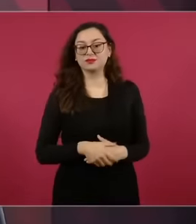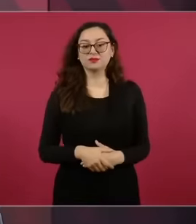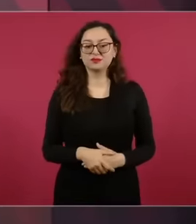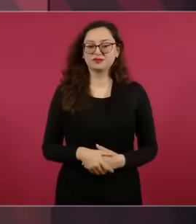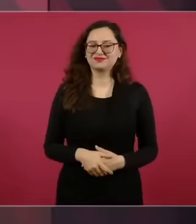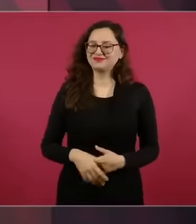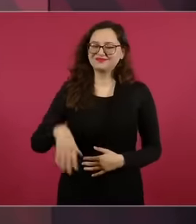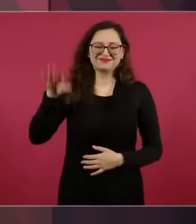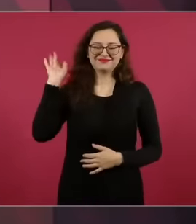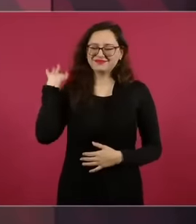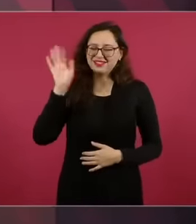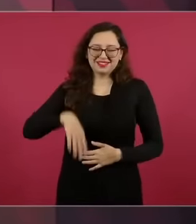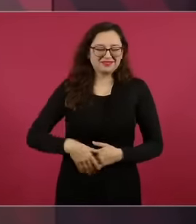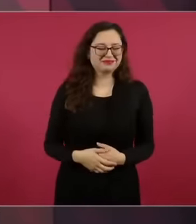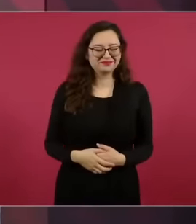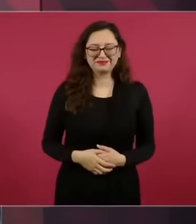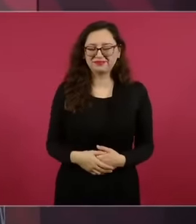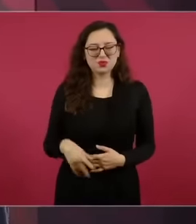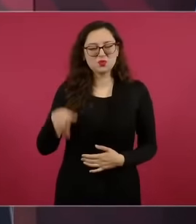Ya.